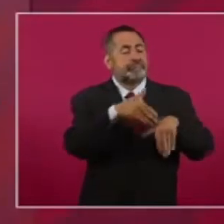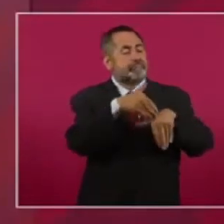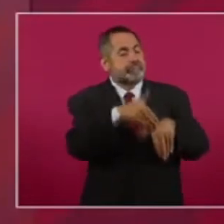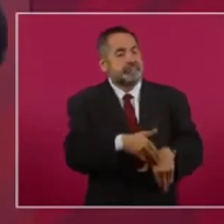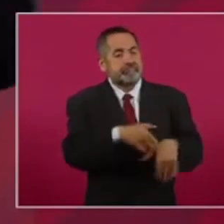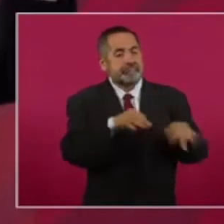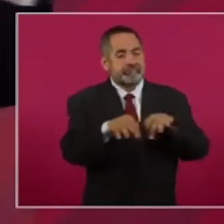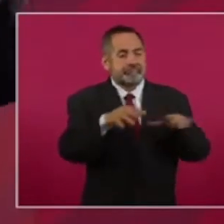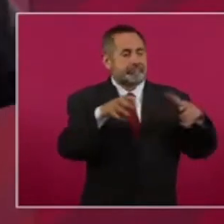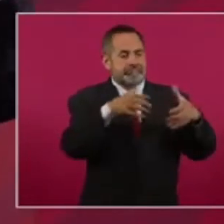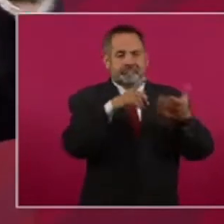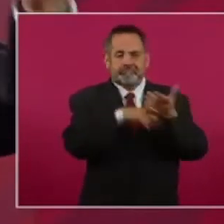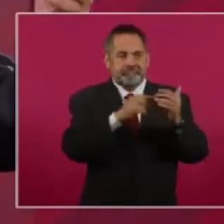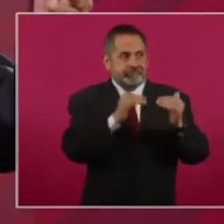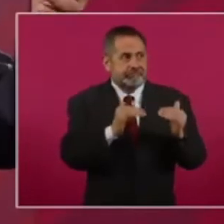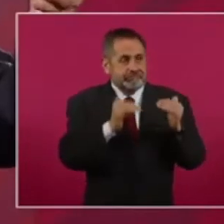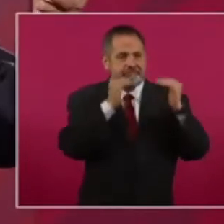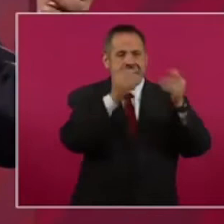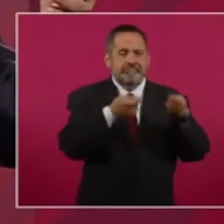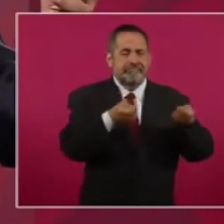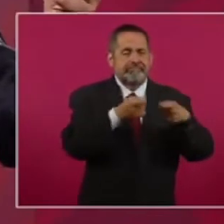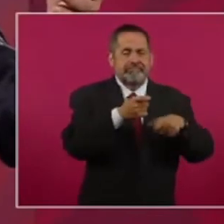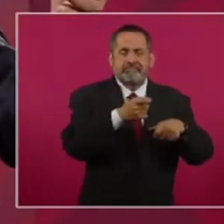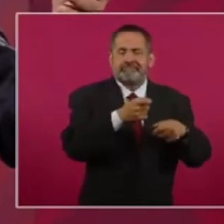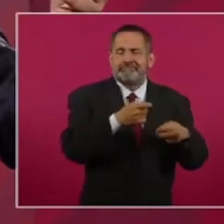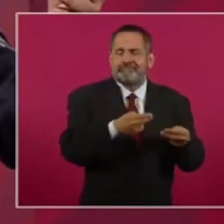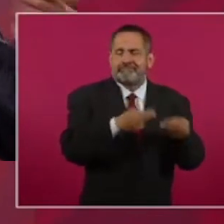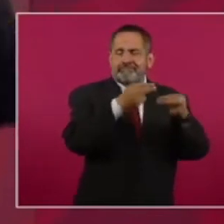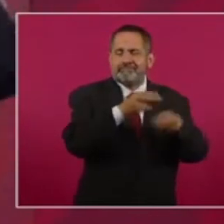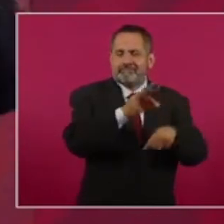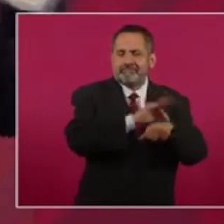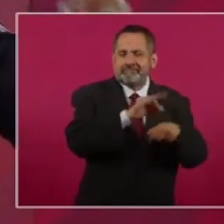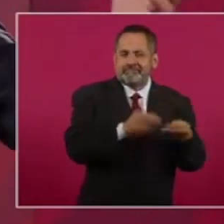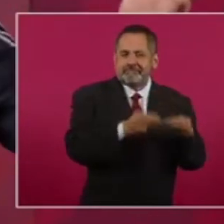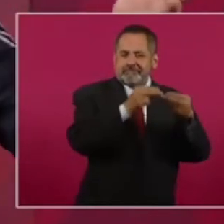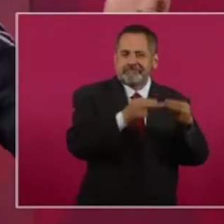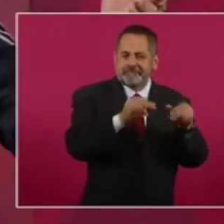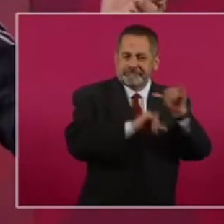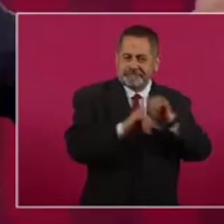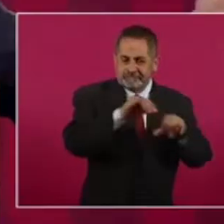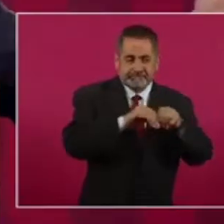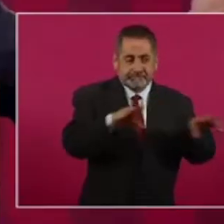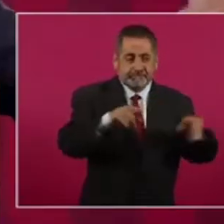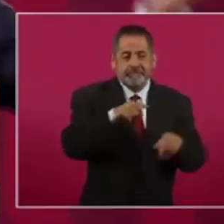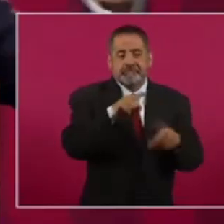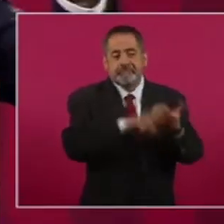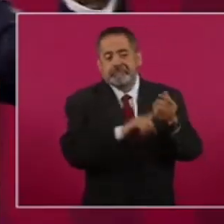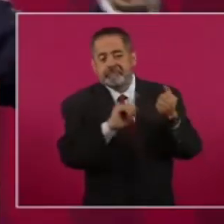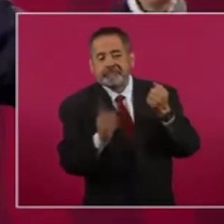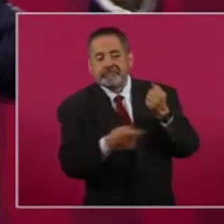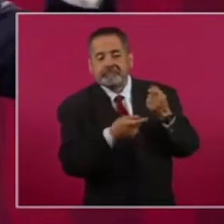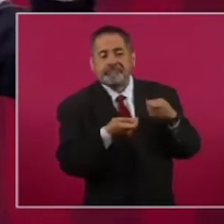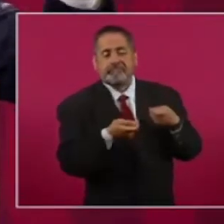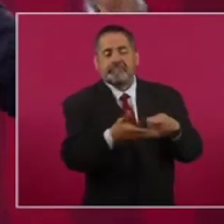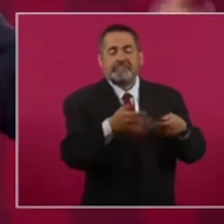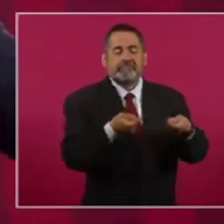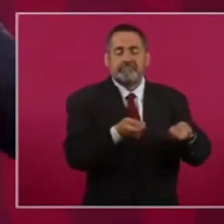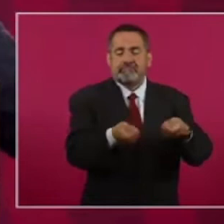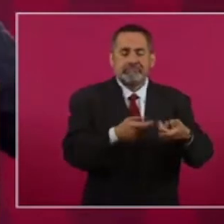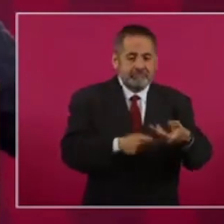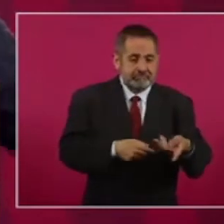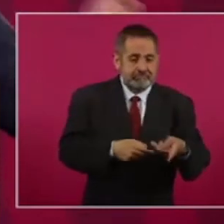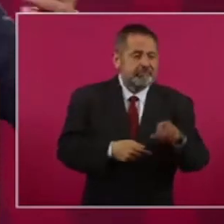para una de estas farmacéuticas, una distribuidora que se beneficiaba con la